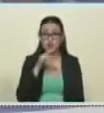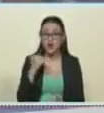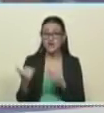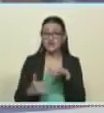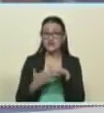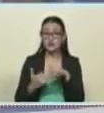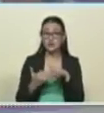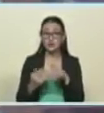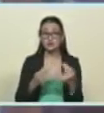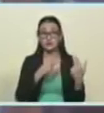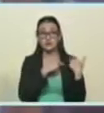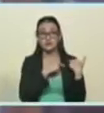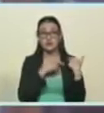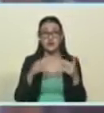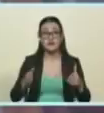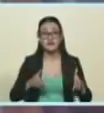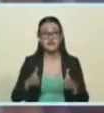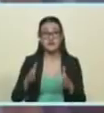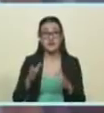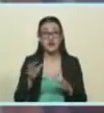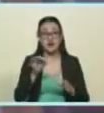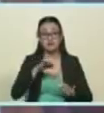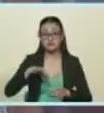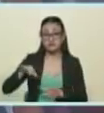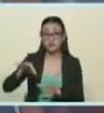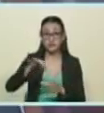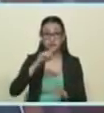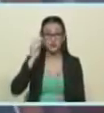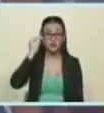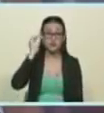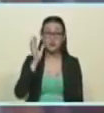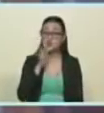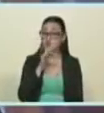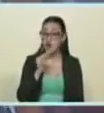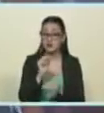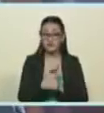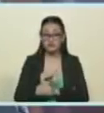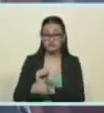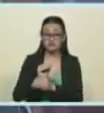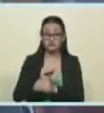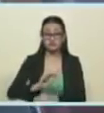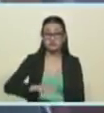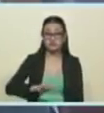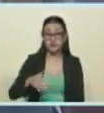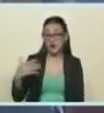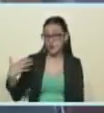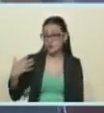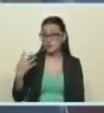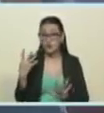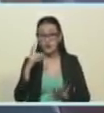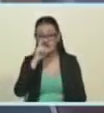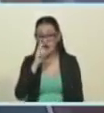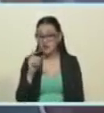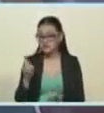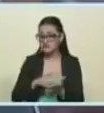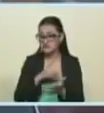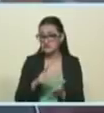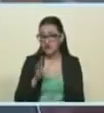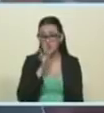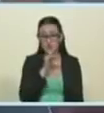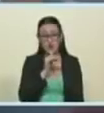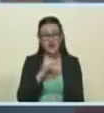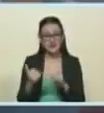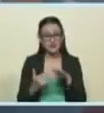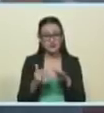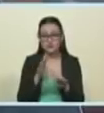instituto que se encargaba de las vías de penetración agrícola. Es decir, no hay mantenimiento de la región. En los últimos 9 años se eliminó toda la